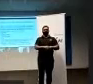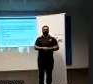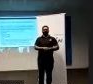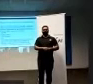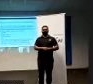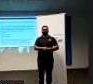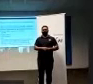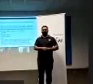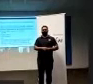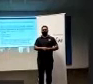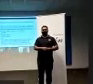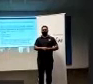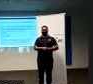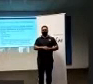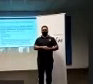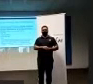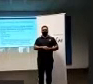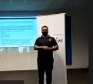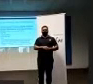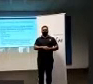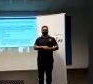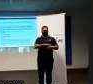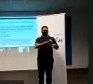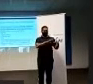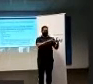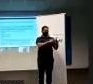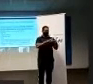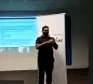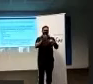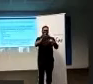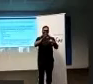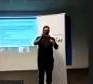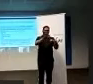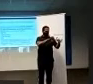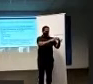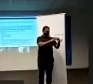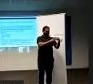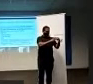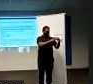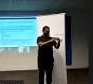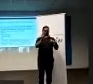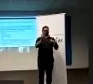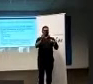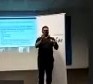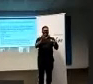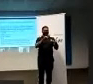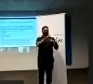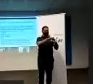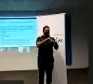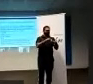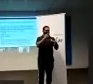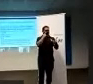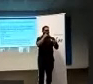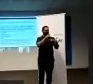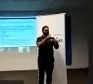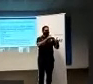distintos países, principalmente la Comunidad Europea, han otorgado la utilización del uso de la vacuna COVID de Pfizer a partir de los